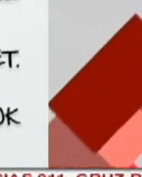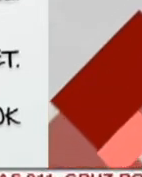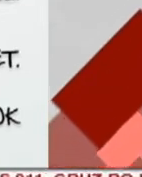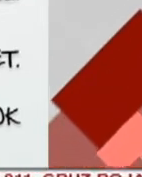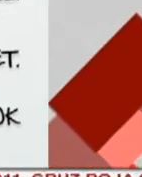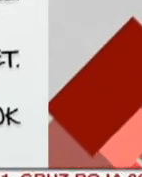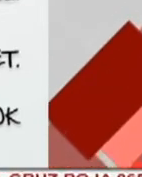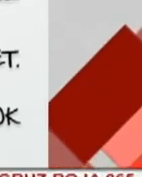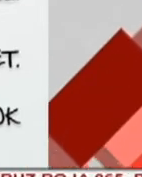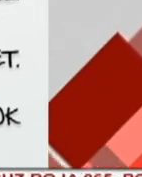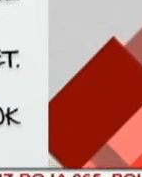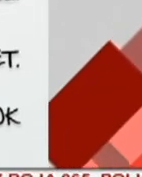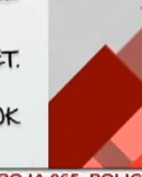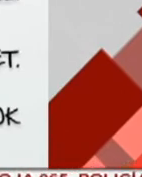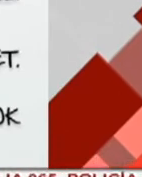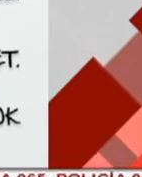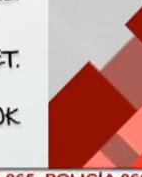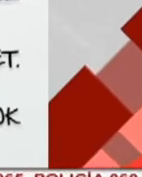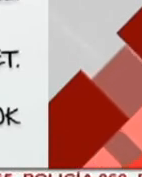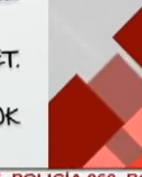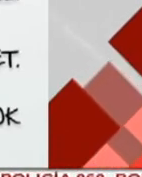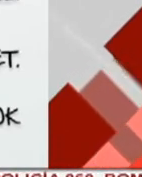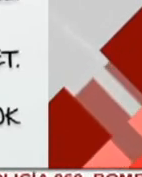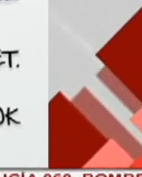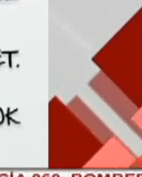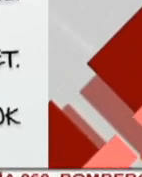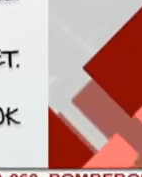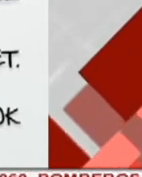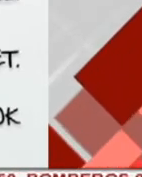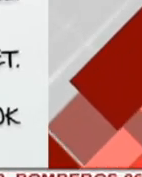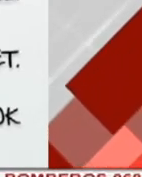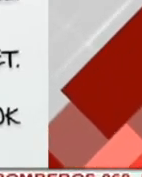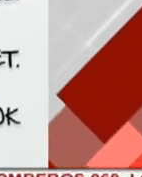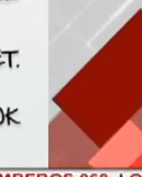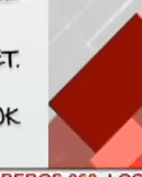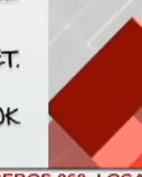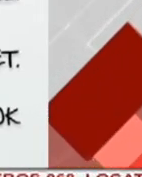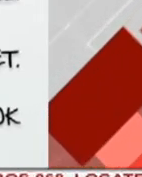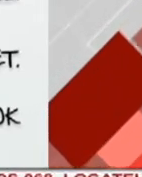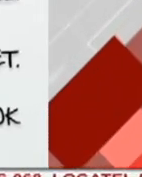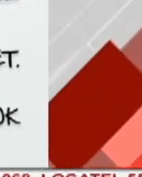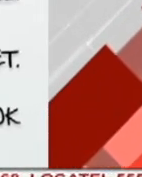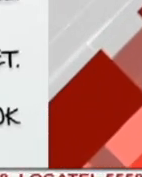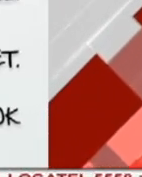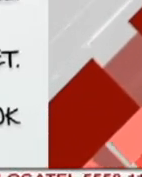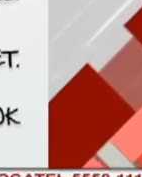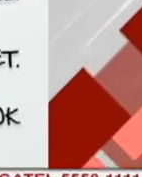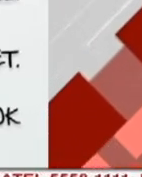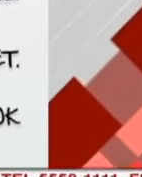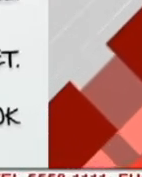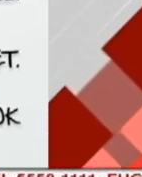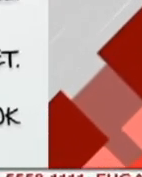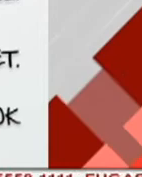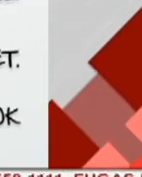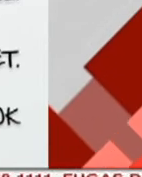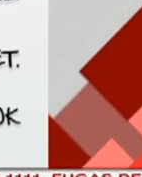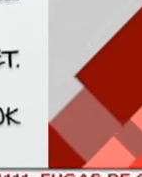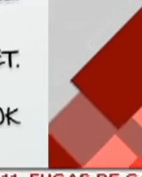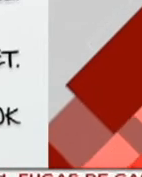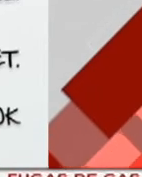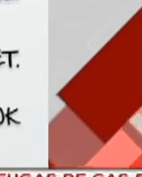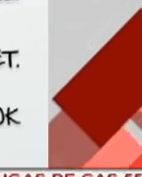como nos dice Gaby. Esto que tú dices de acompañarlos, o sea, a un niño de 8, 9, 10 años no lo dejaríamos hablar con una persona a solas,